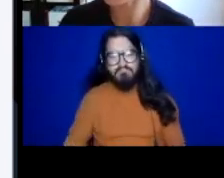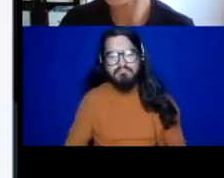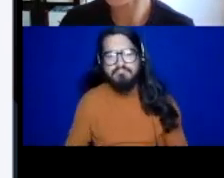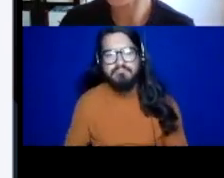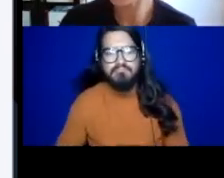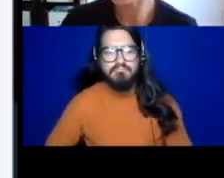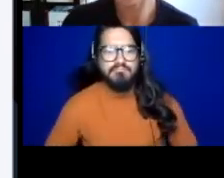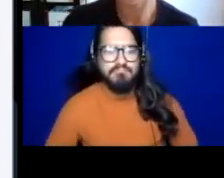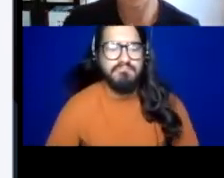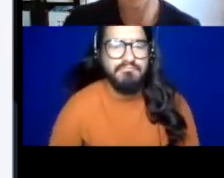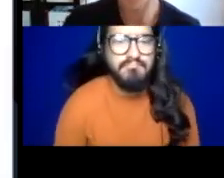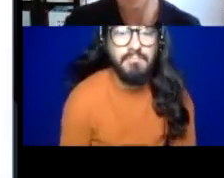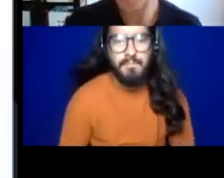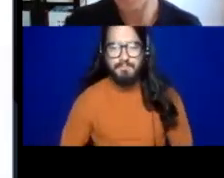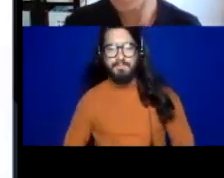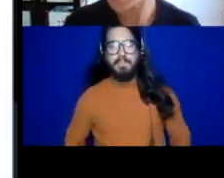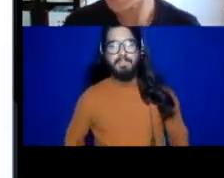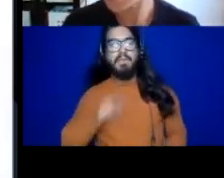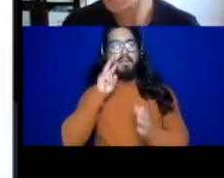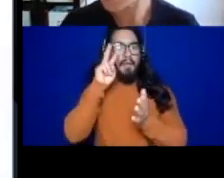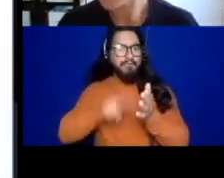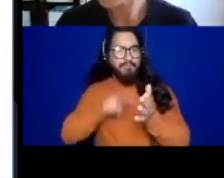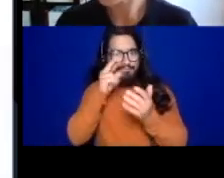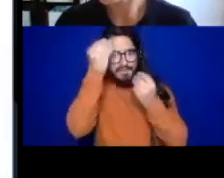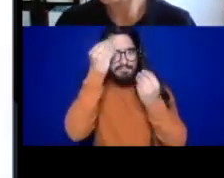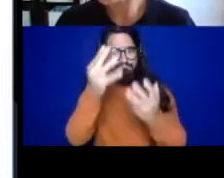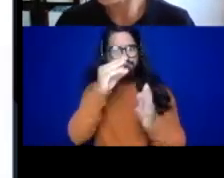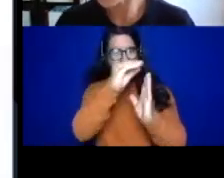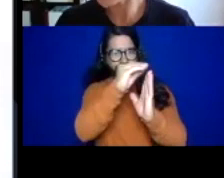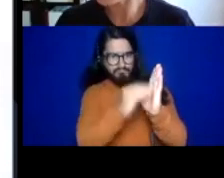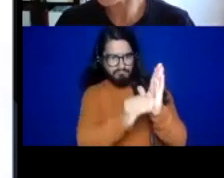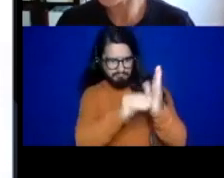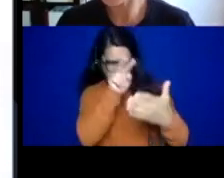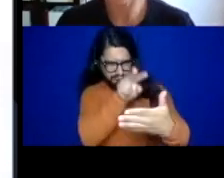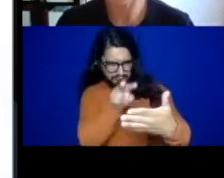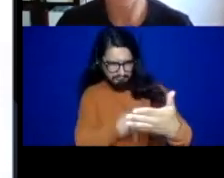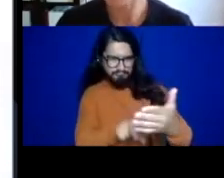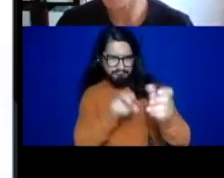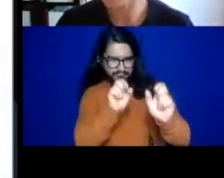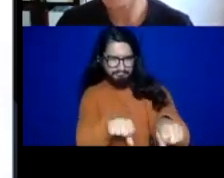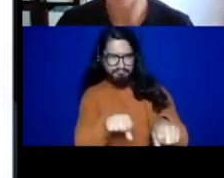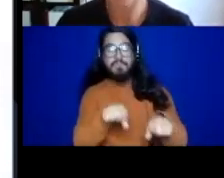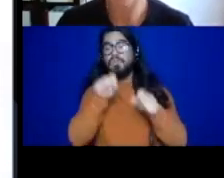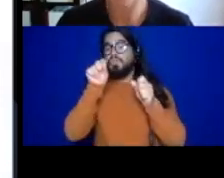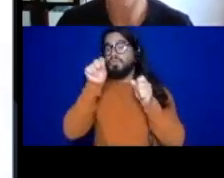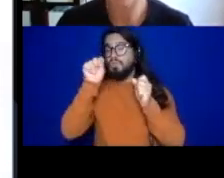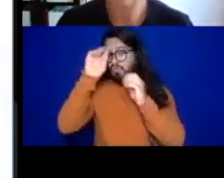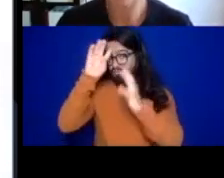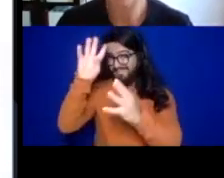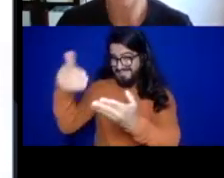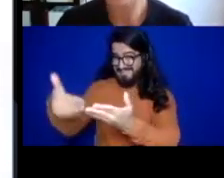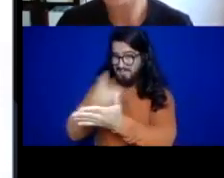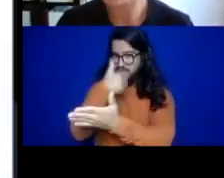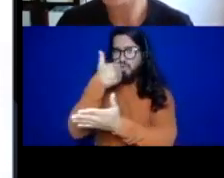Voy a crear una nueva por el día y puedo ver el contenido. Para crear otro ítem, yo le